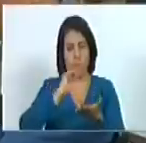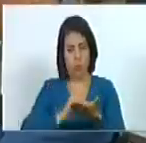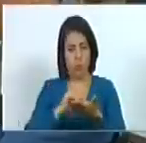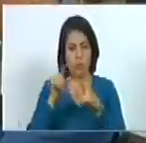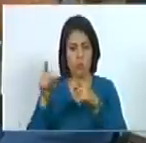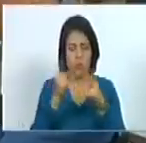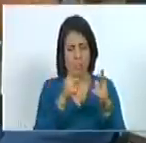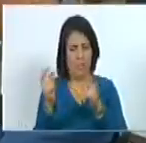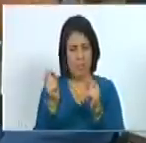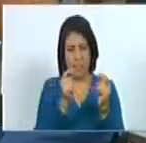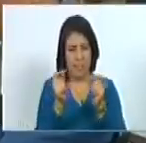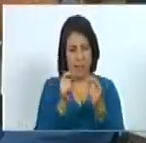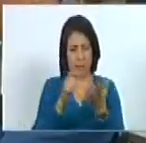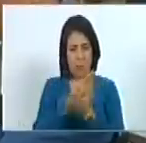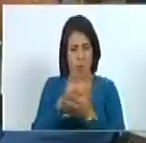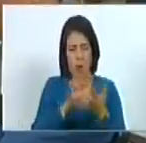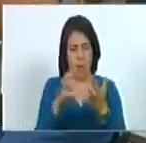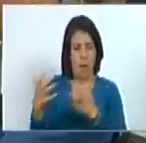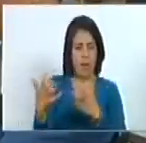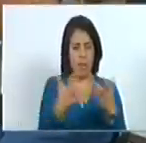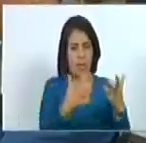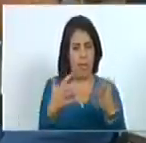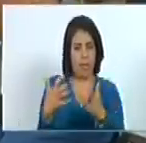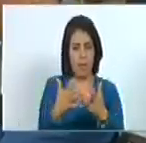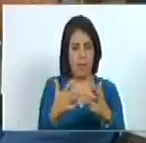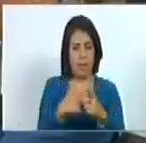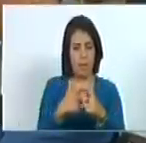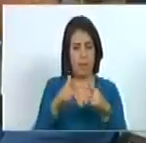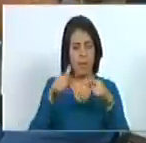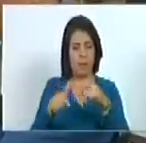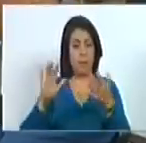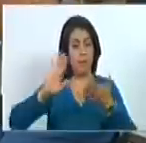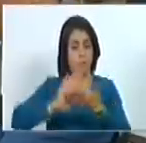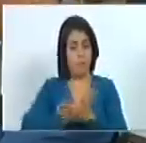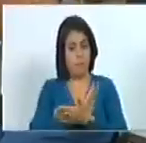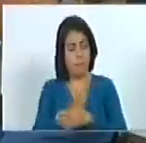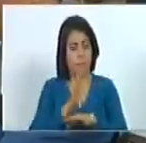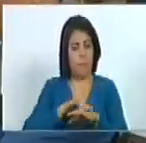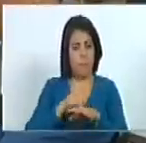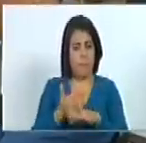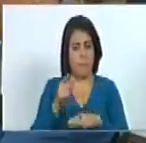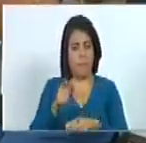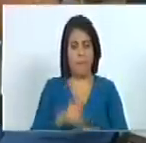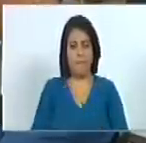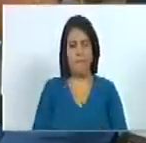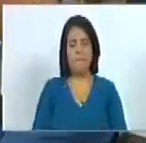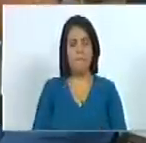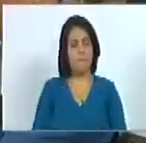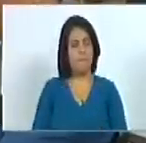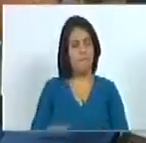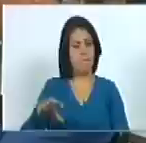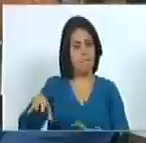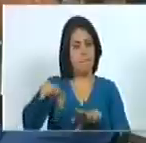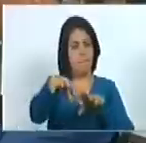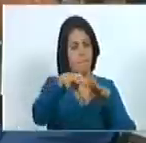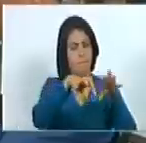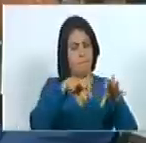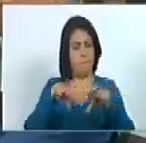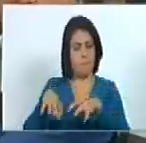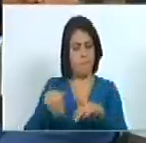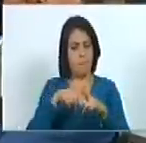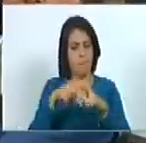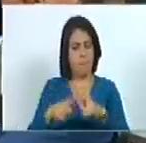donde se generaron sendas guerras civiles que acabaron con los estados, con esos estados,